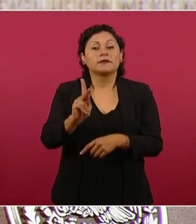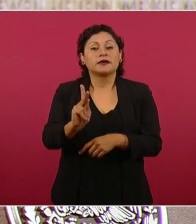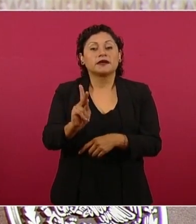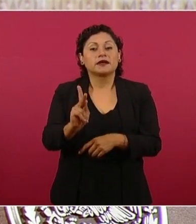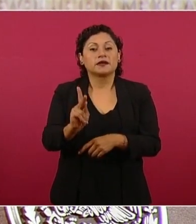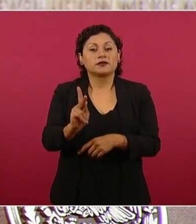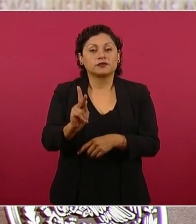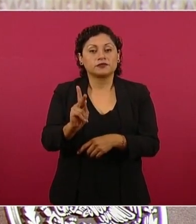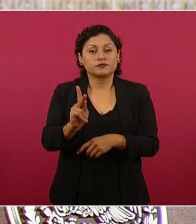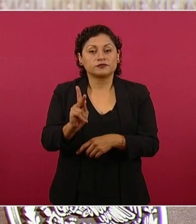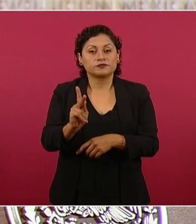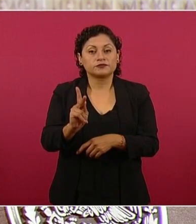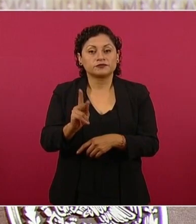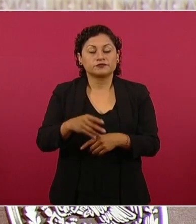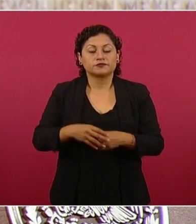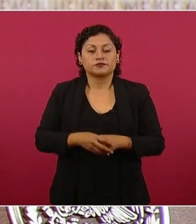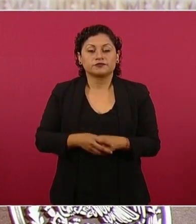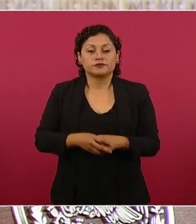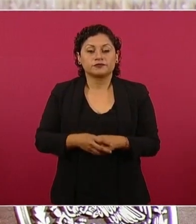recogió